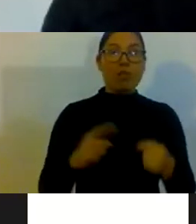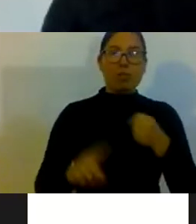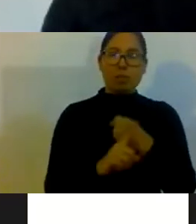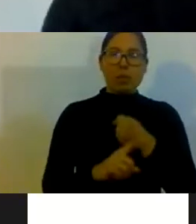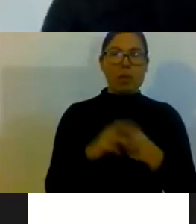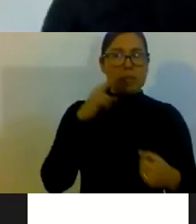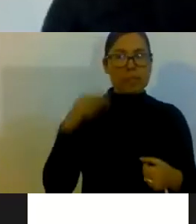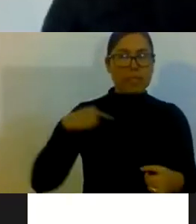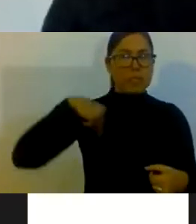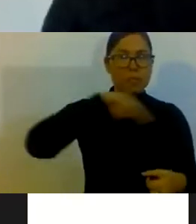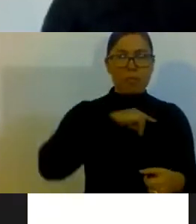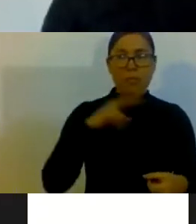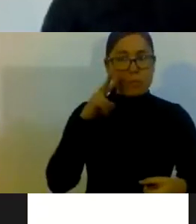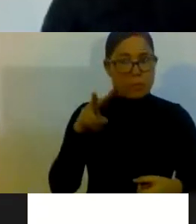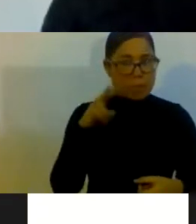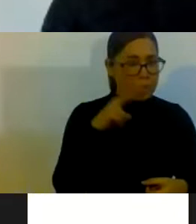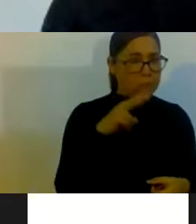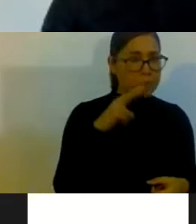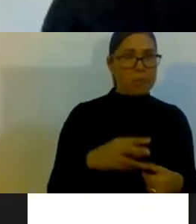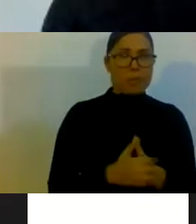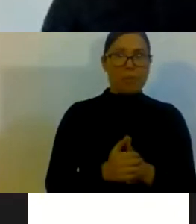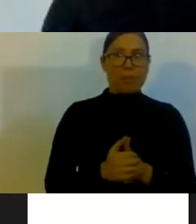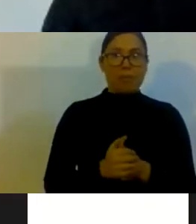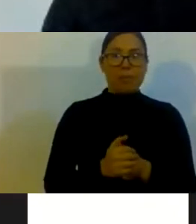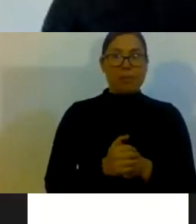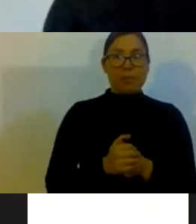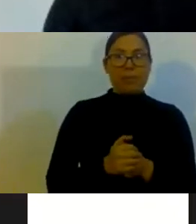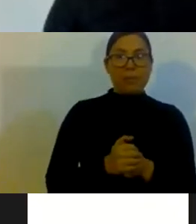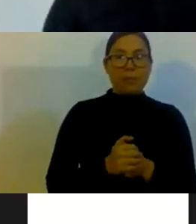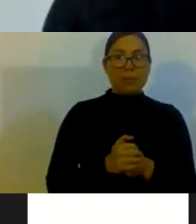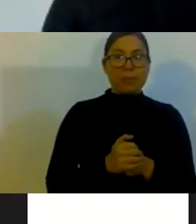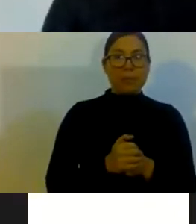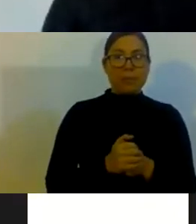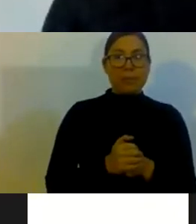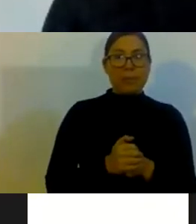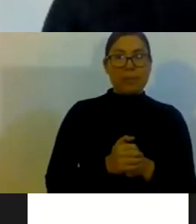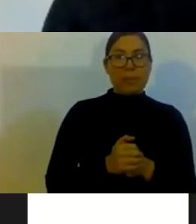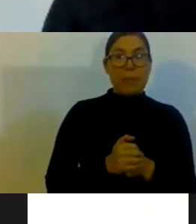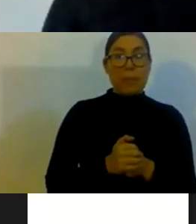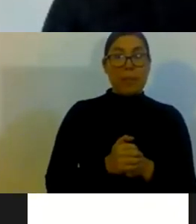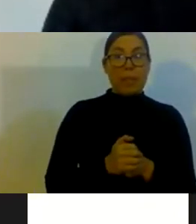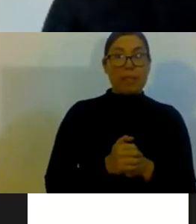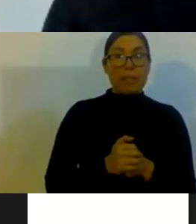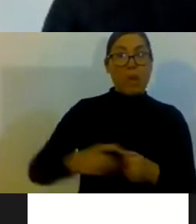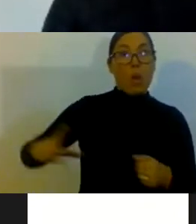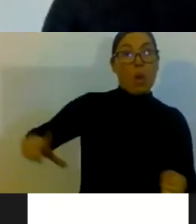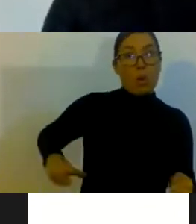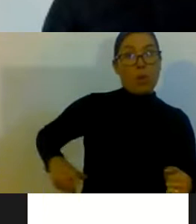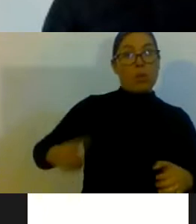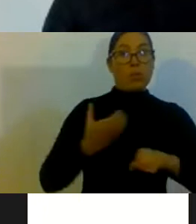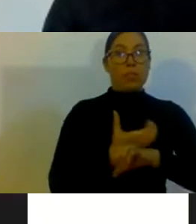está proveyendo el gobierno del estado para que nosotros los ciudadanos podamos tener